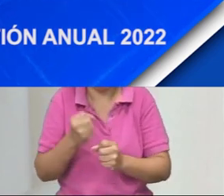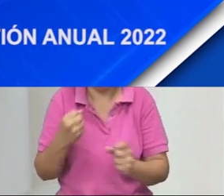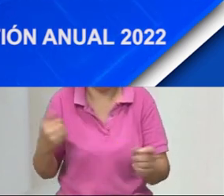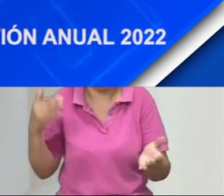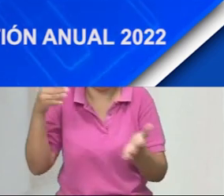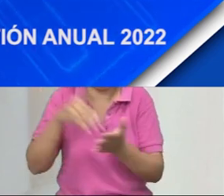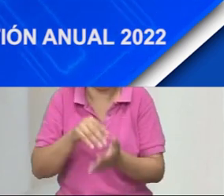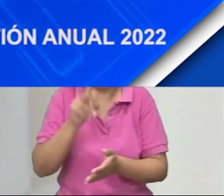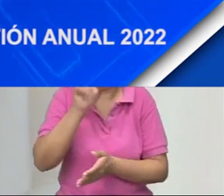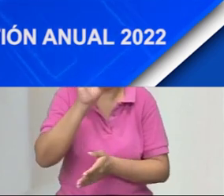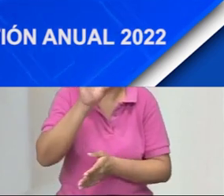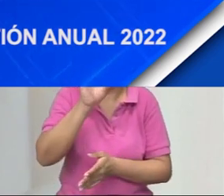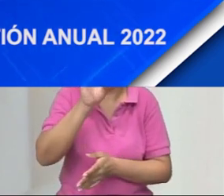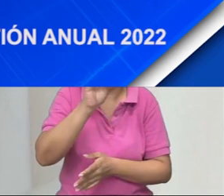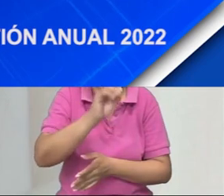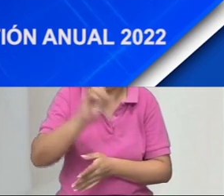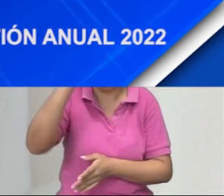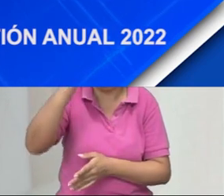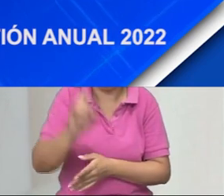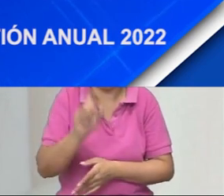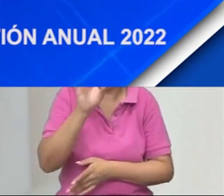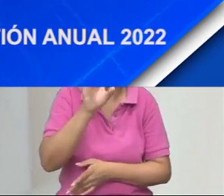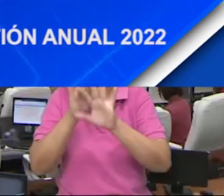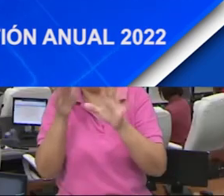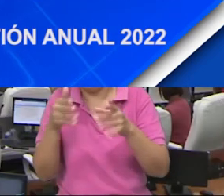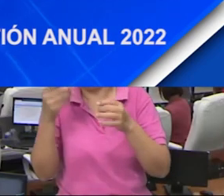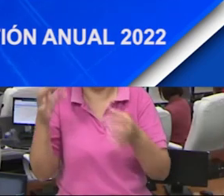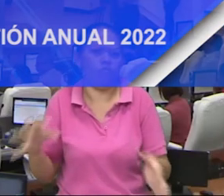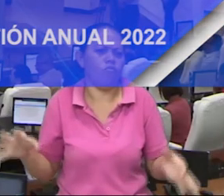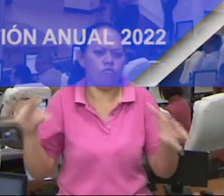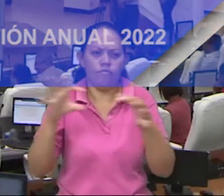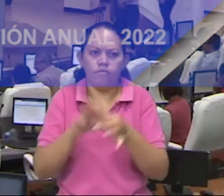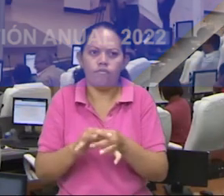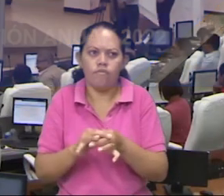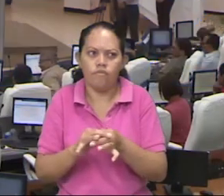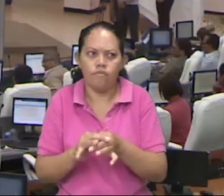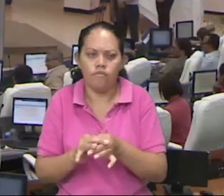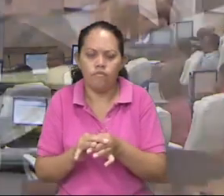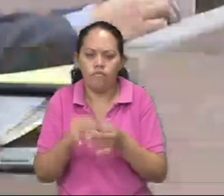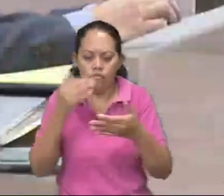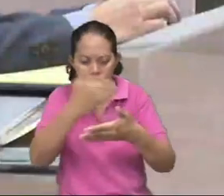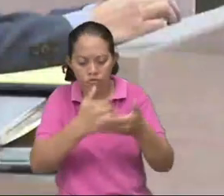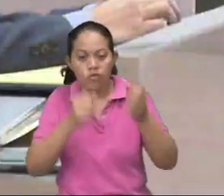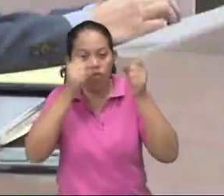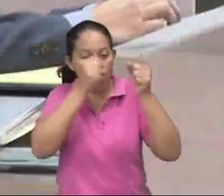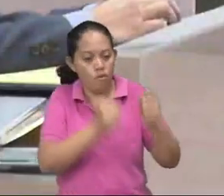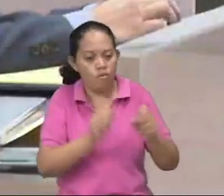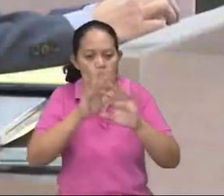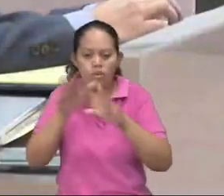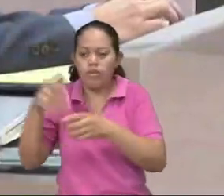ubicó en 15% aproximadamente. Noticias 12, Darlene Tellez.